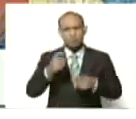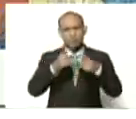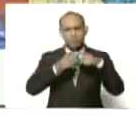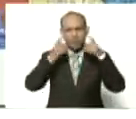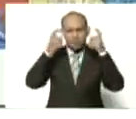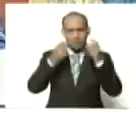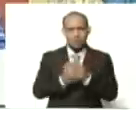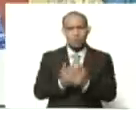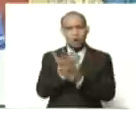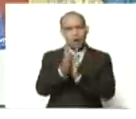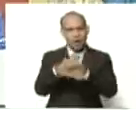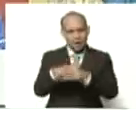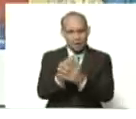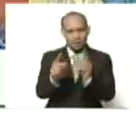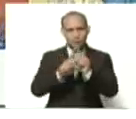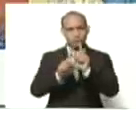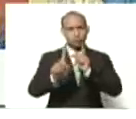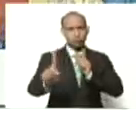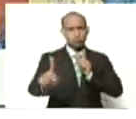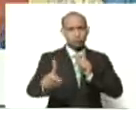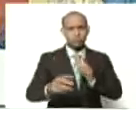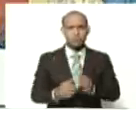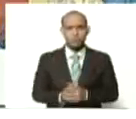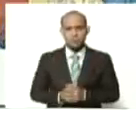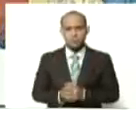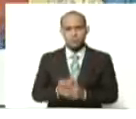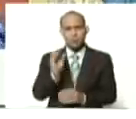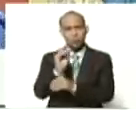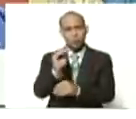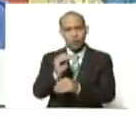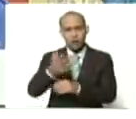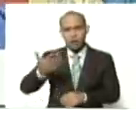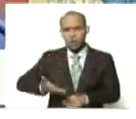las limpiezas, el distanciamiento, cuidarse.